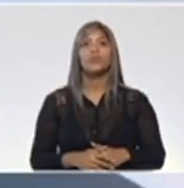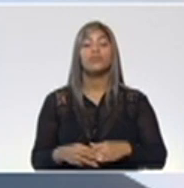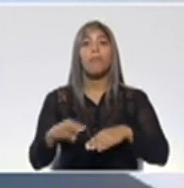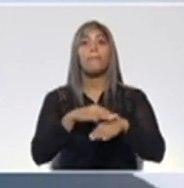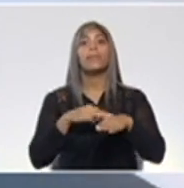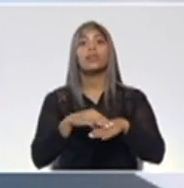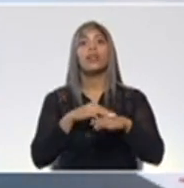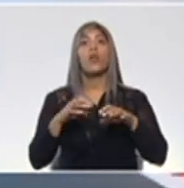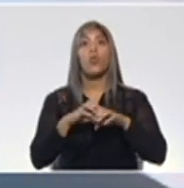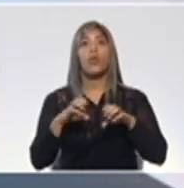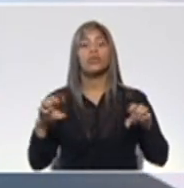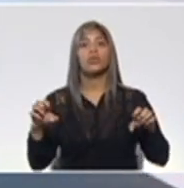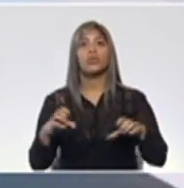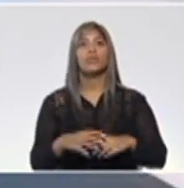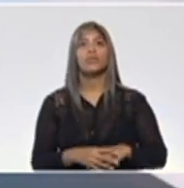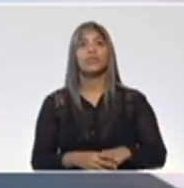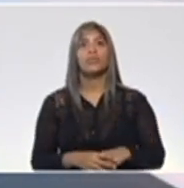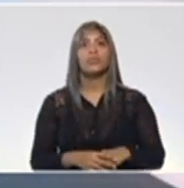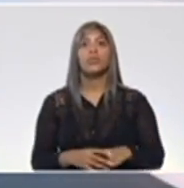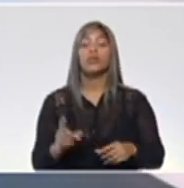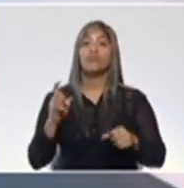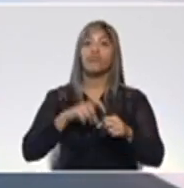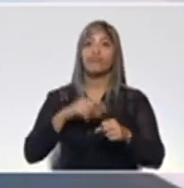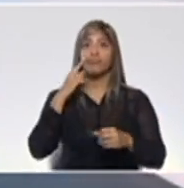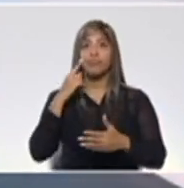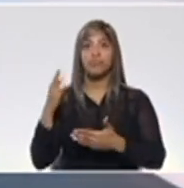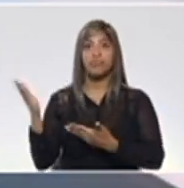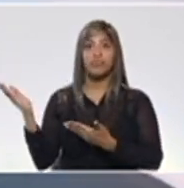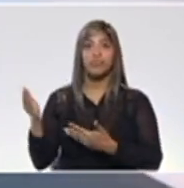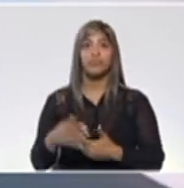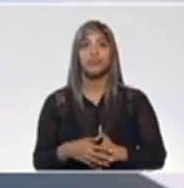Ministerio del Poder Popular para la Educación con su enlace